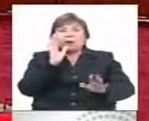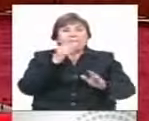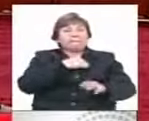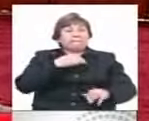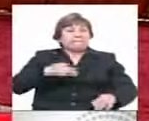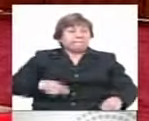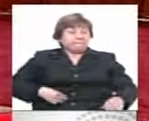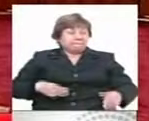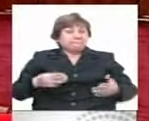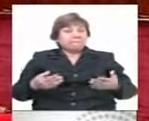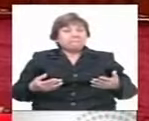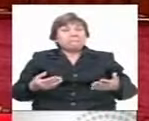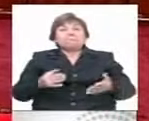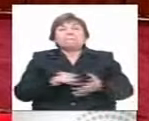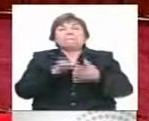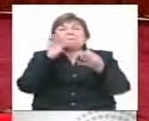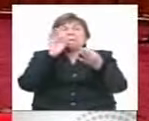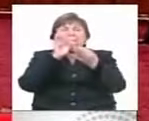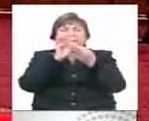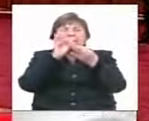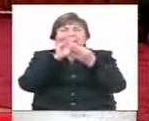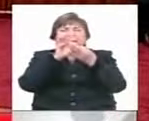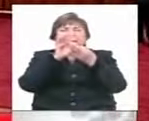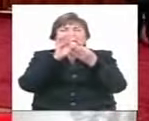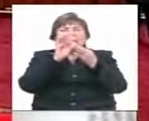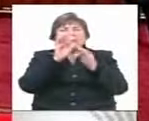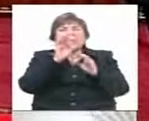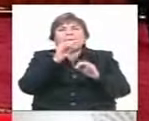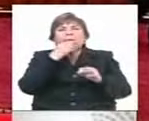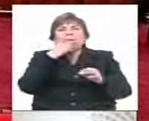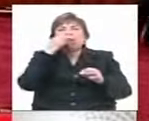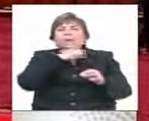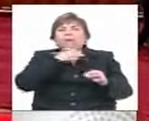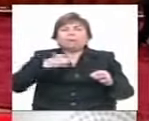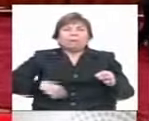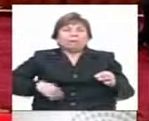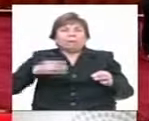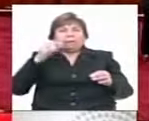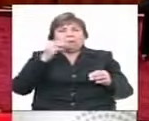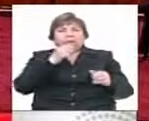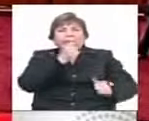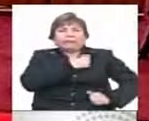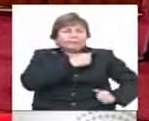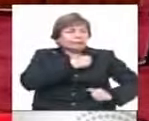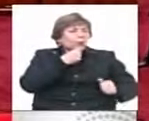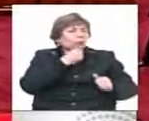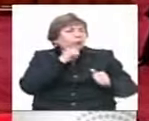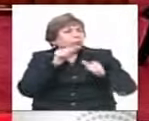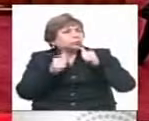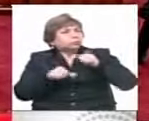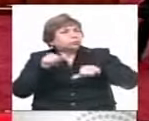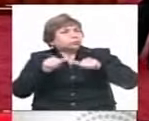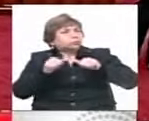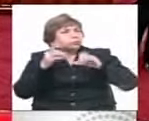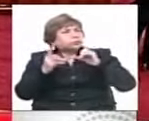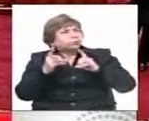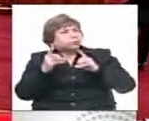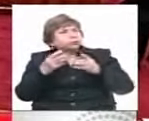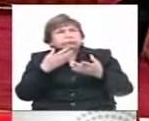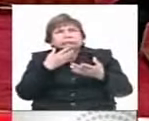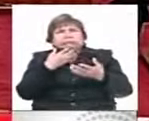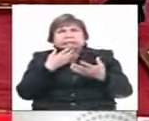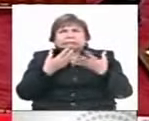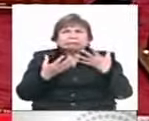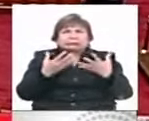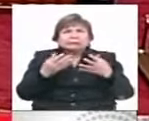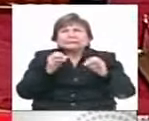Y puntualmente el ministro del Interior, que no ha aclarado las dudas que habían en su contra, según los miembros